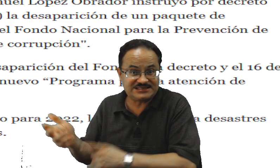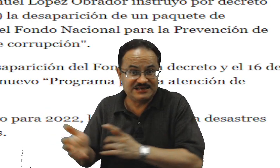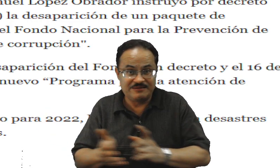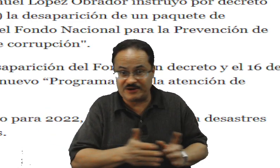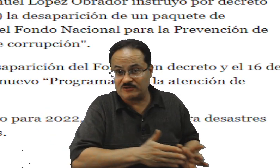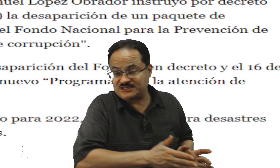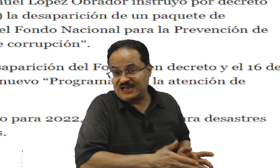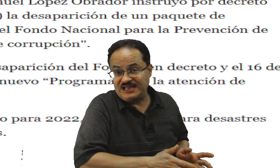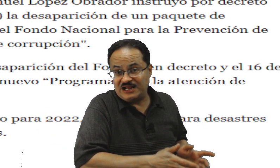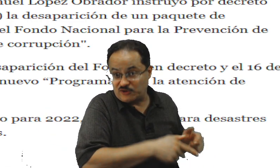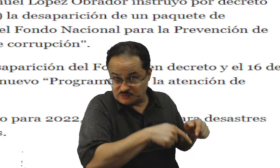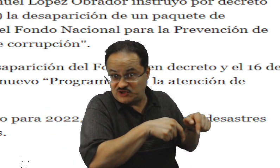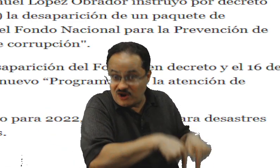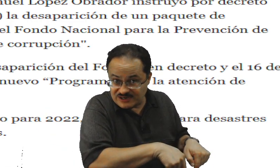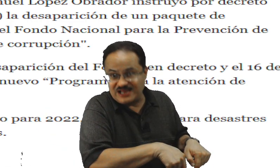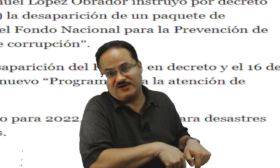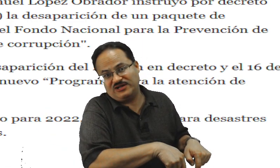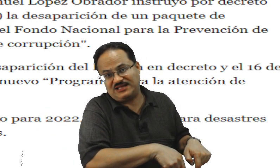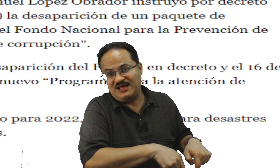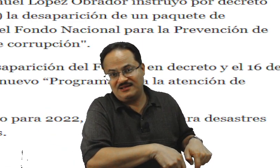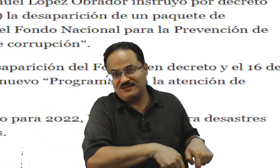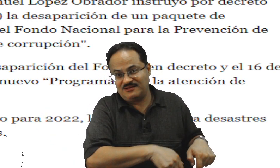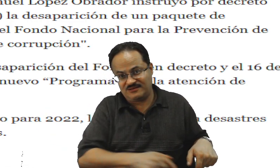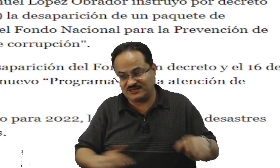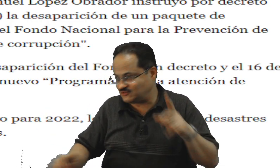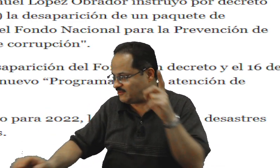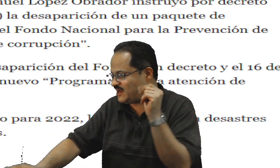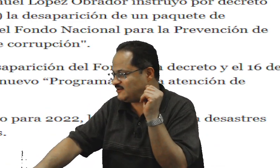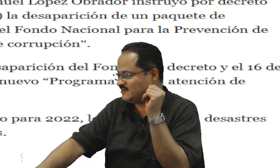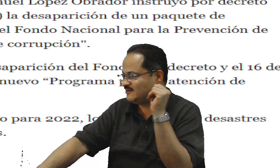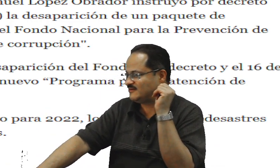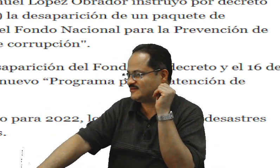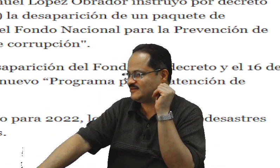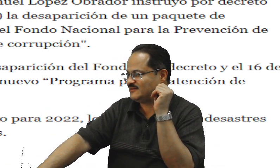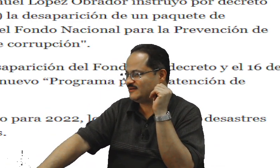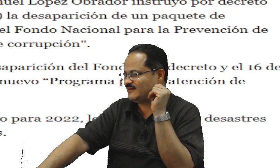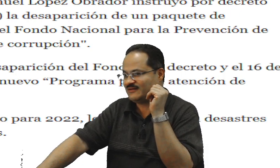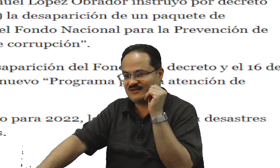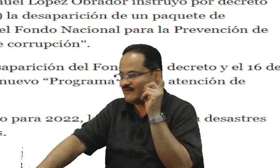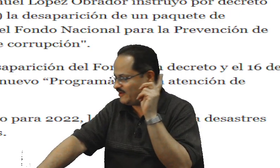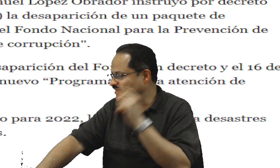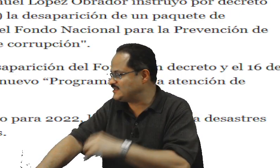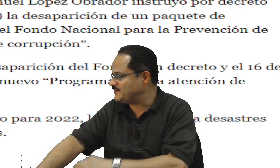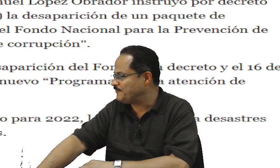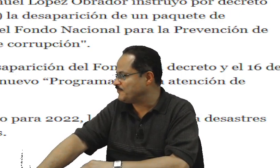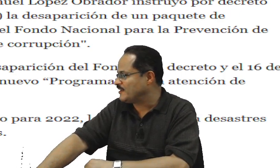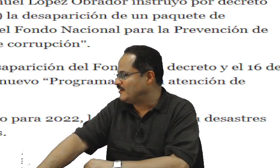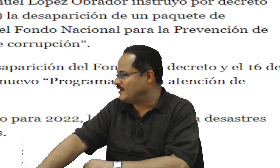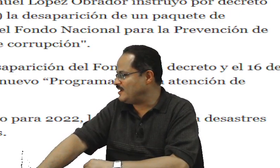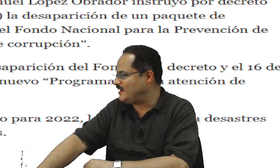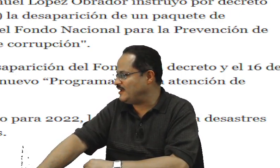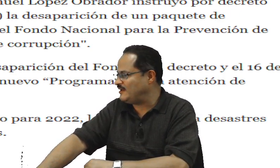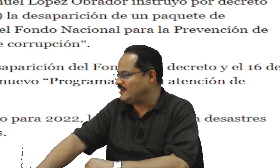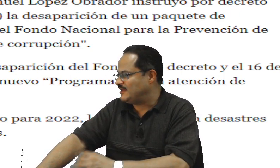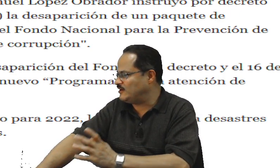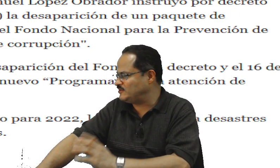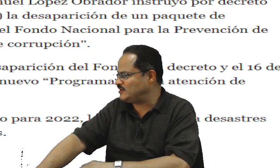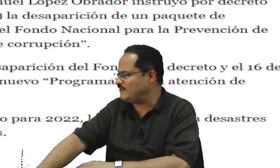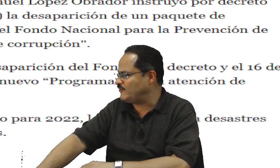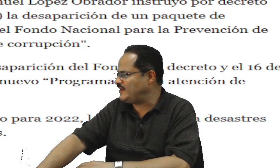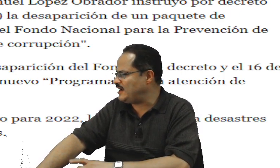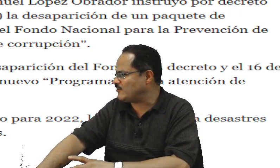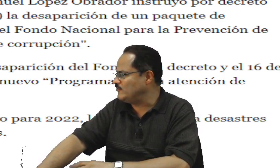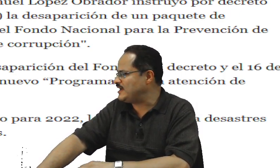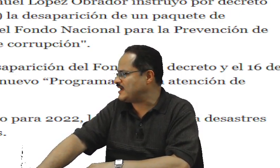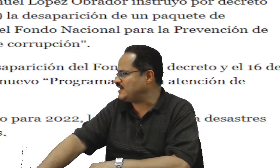atrás pero se callea la corrupción que hay ahorita en su gobierno pero fíjense eh Ya lo el